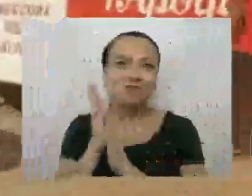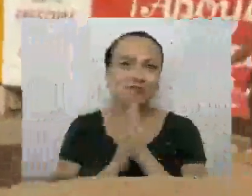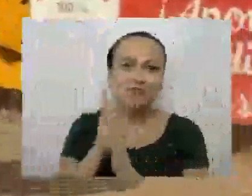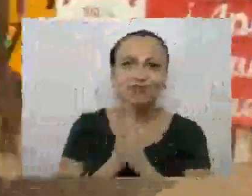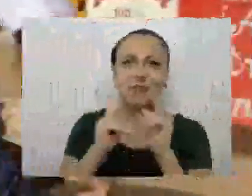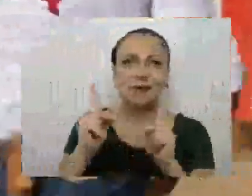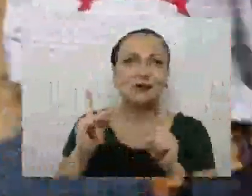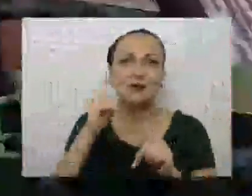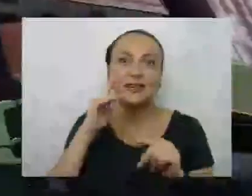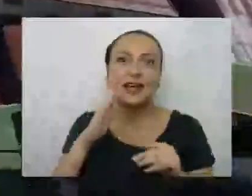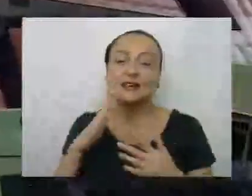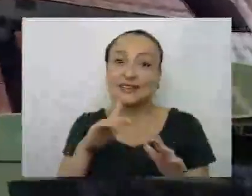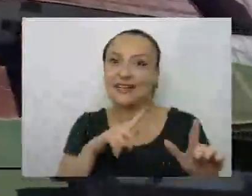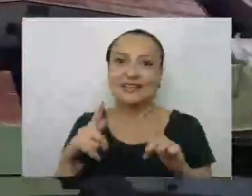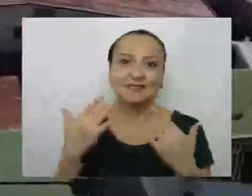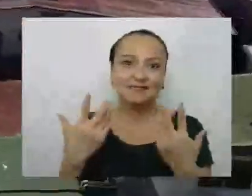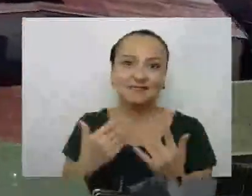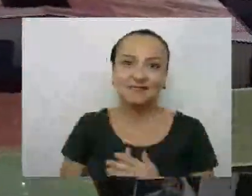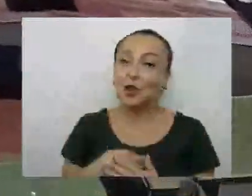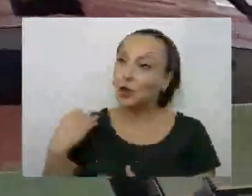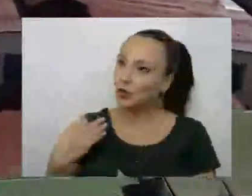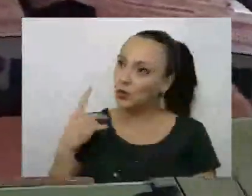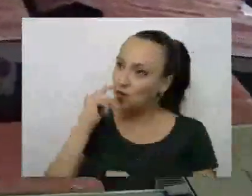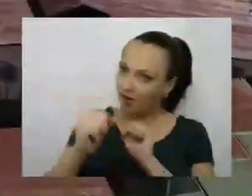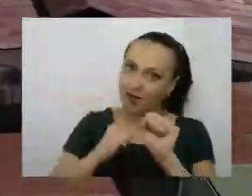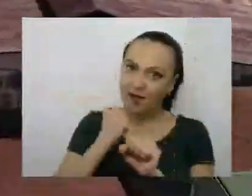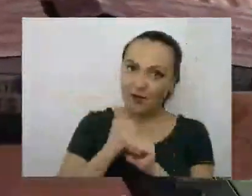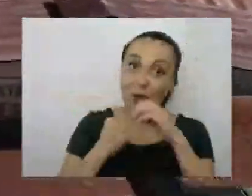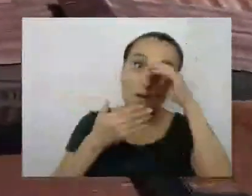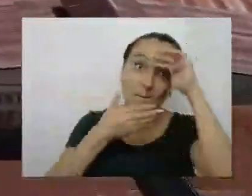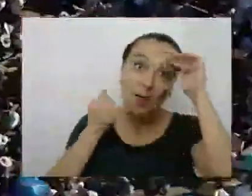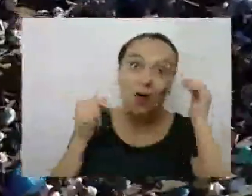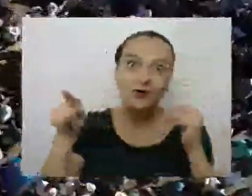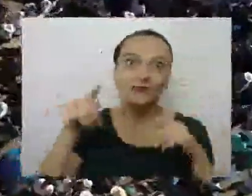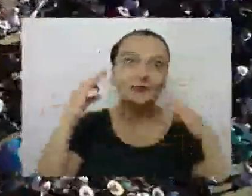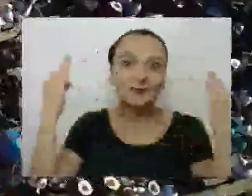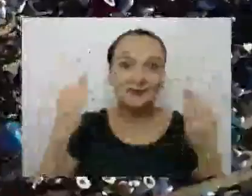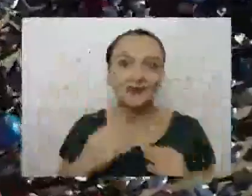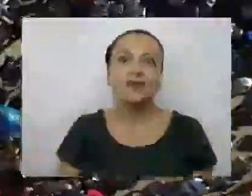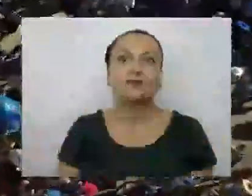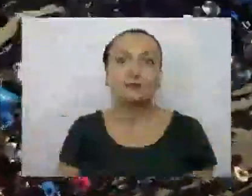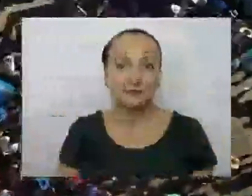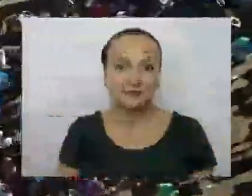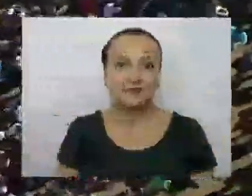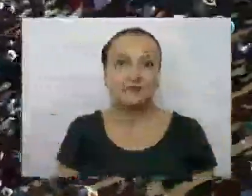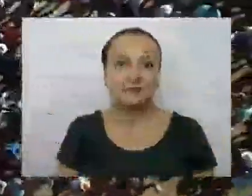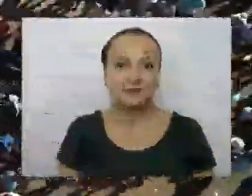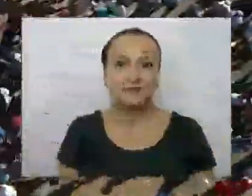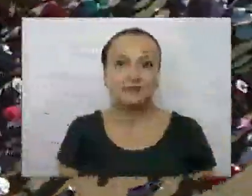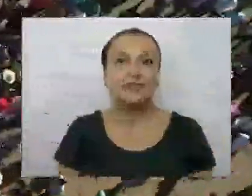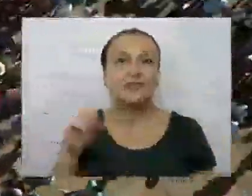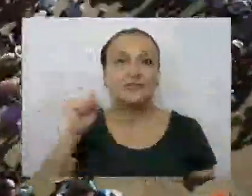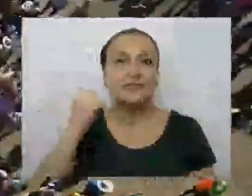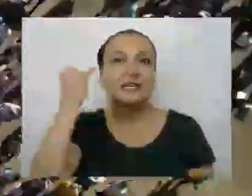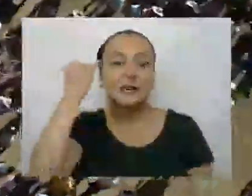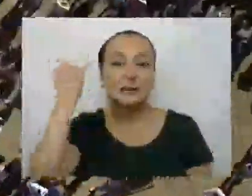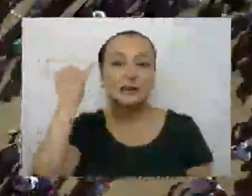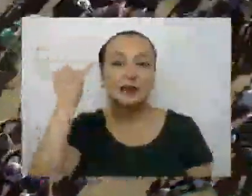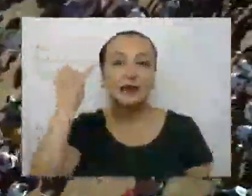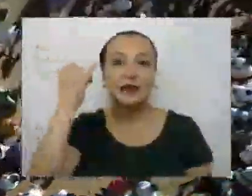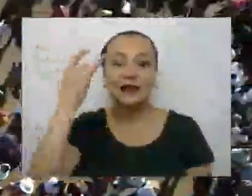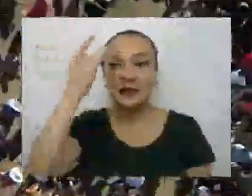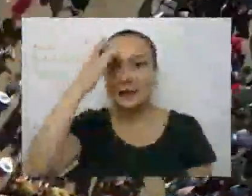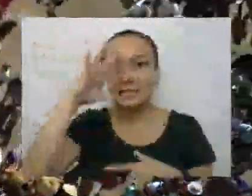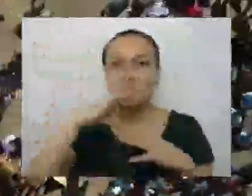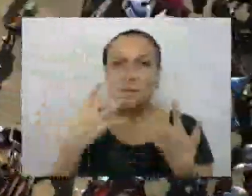está alborotada. Cada día o cada año más bien son mejores estas fiestas, ¿no? Bueno, y es que sí, imagínense que la pandemia estuvo